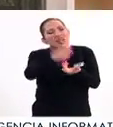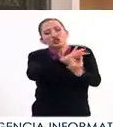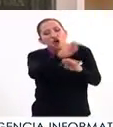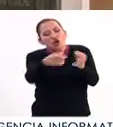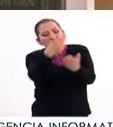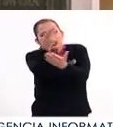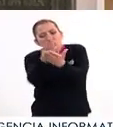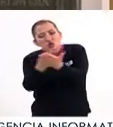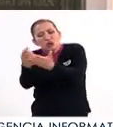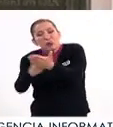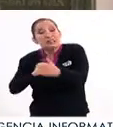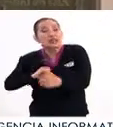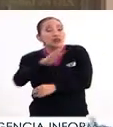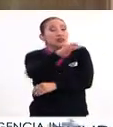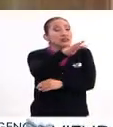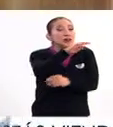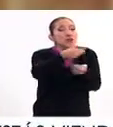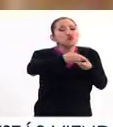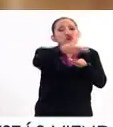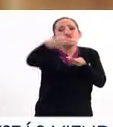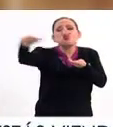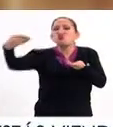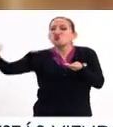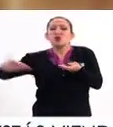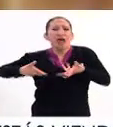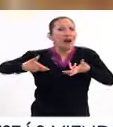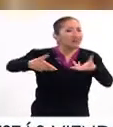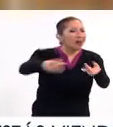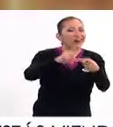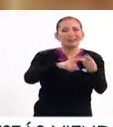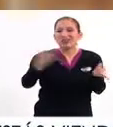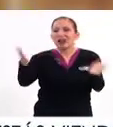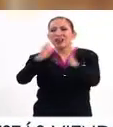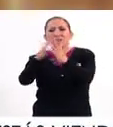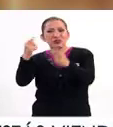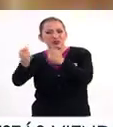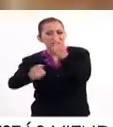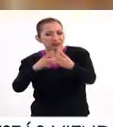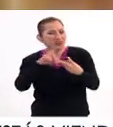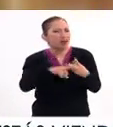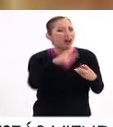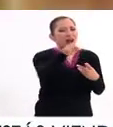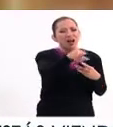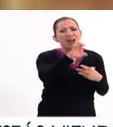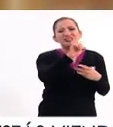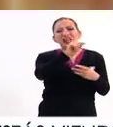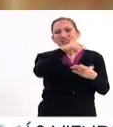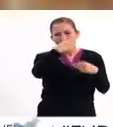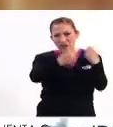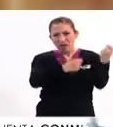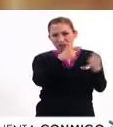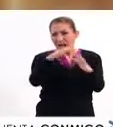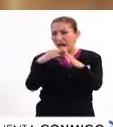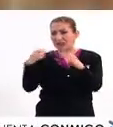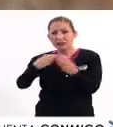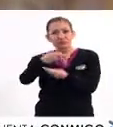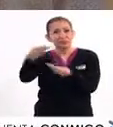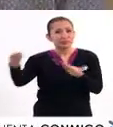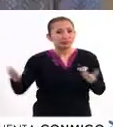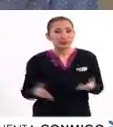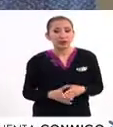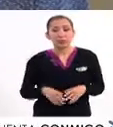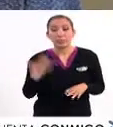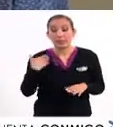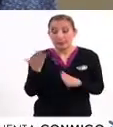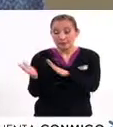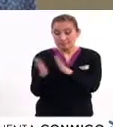los grabados del siglo XIX que circularon en la calle, en las librerías, en los estanquillos y en las casas. Y